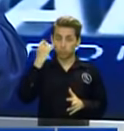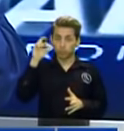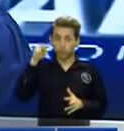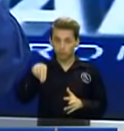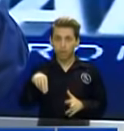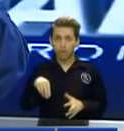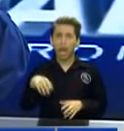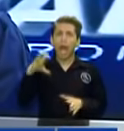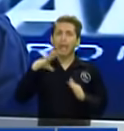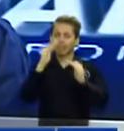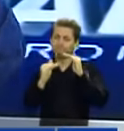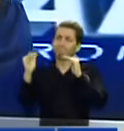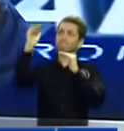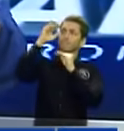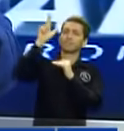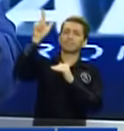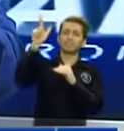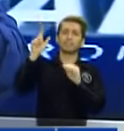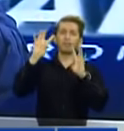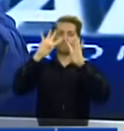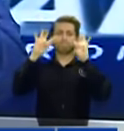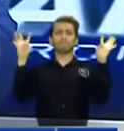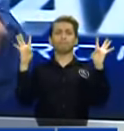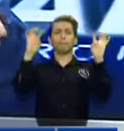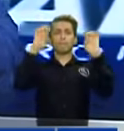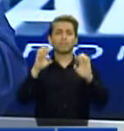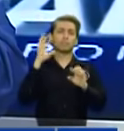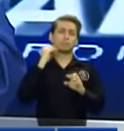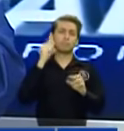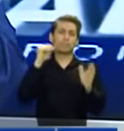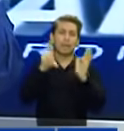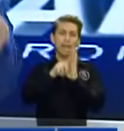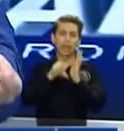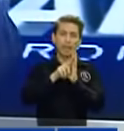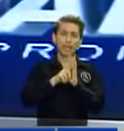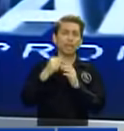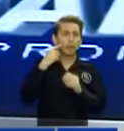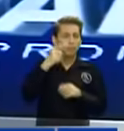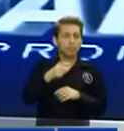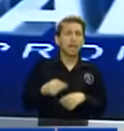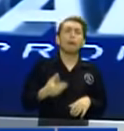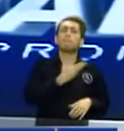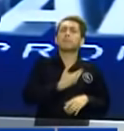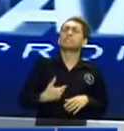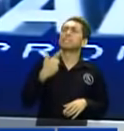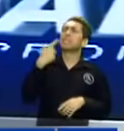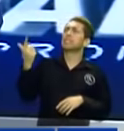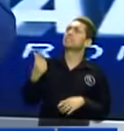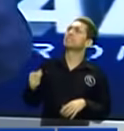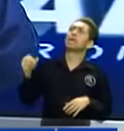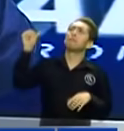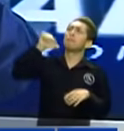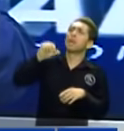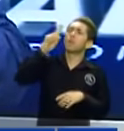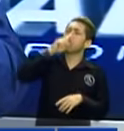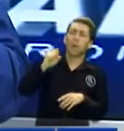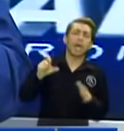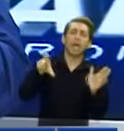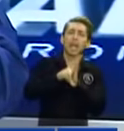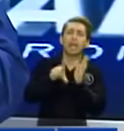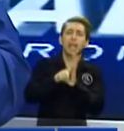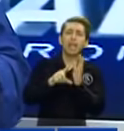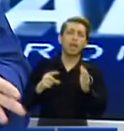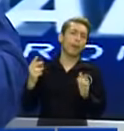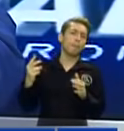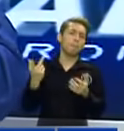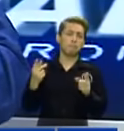y decirle, mire, Corte, ¿será cierto lo que dice el presidente que hay una violación? Y la Corte contestar sí o no. Si no hay, le